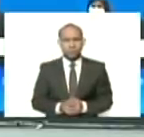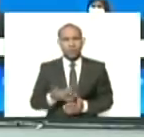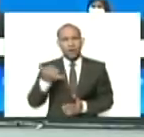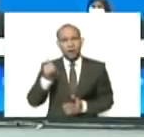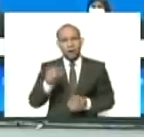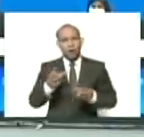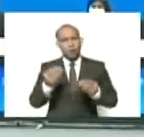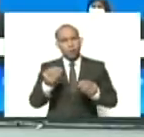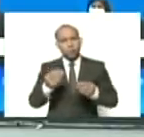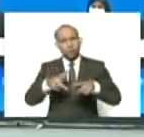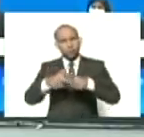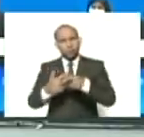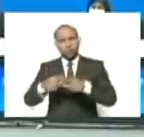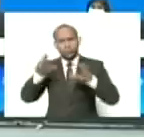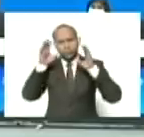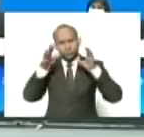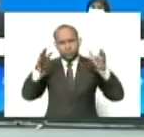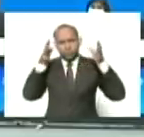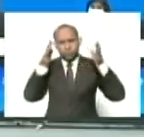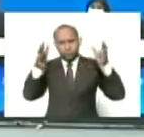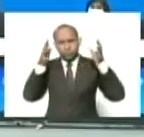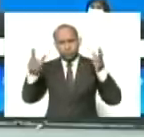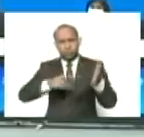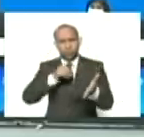múltiples instrumentos de formación.